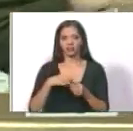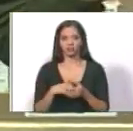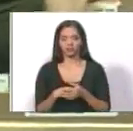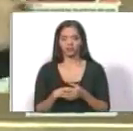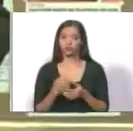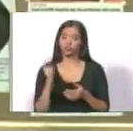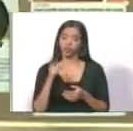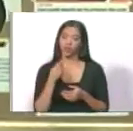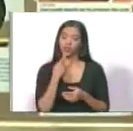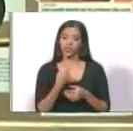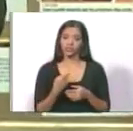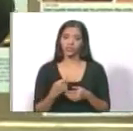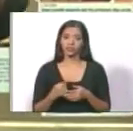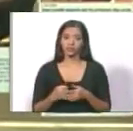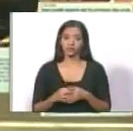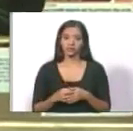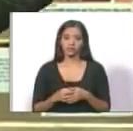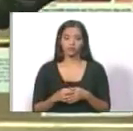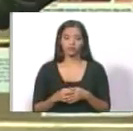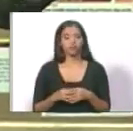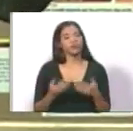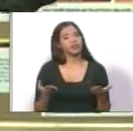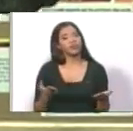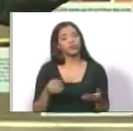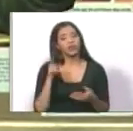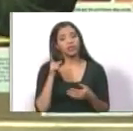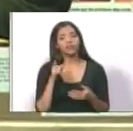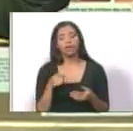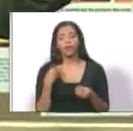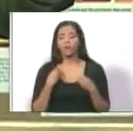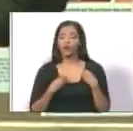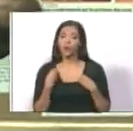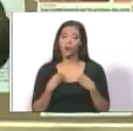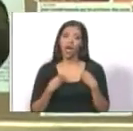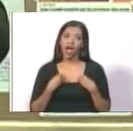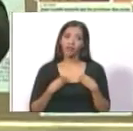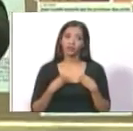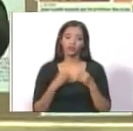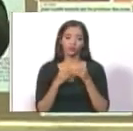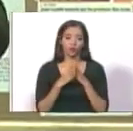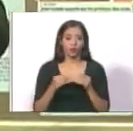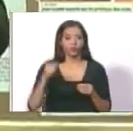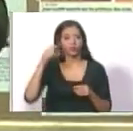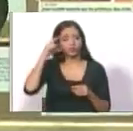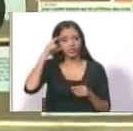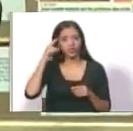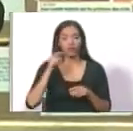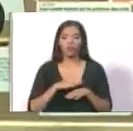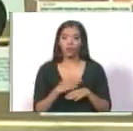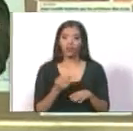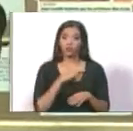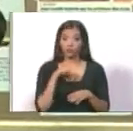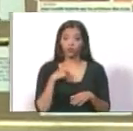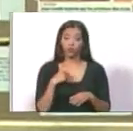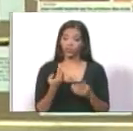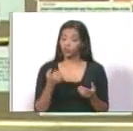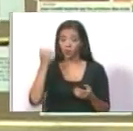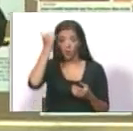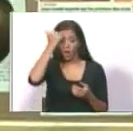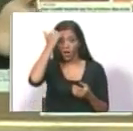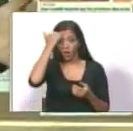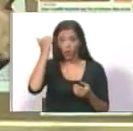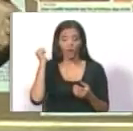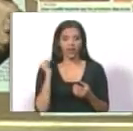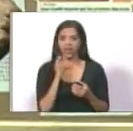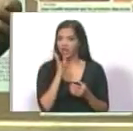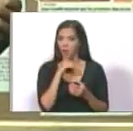esto, por eso ellos andaban muy preocupados todos estos días, porque nosotros que somos muy brutos y no tenemos